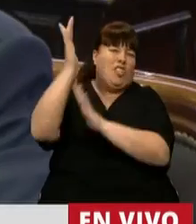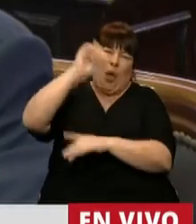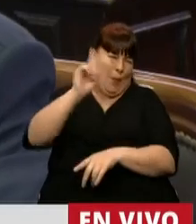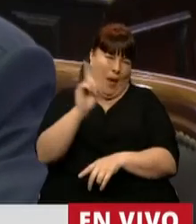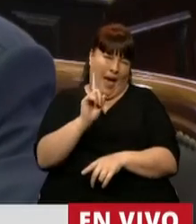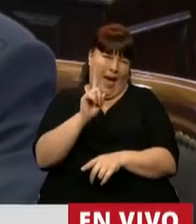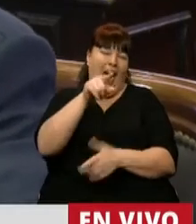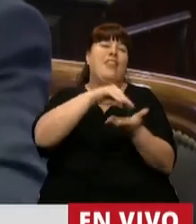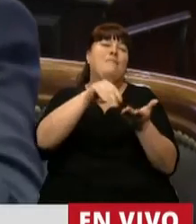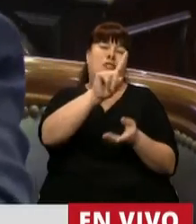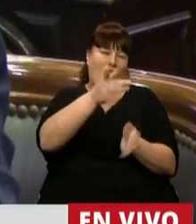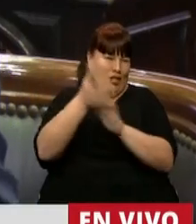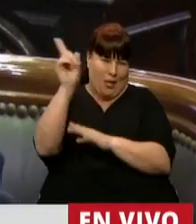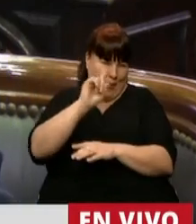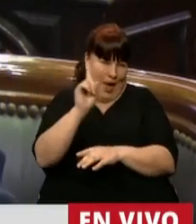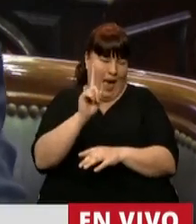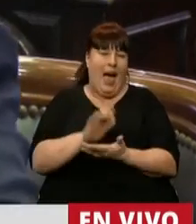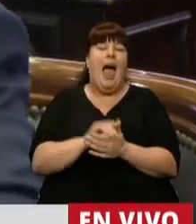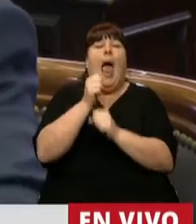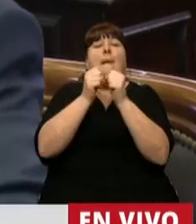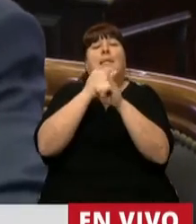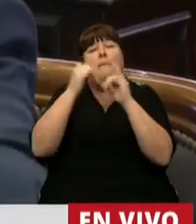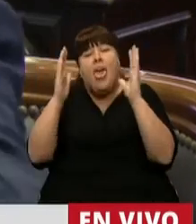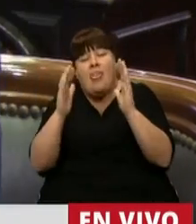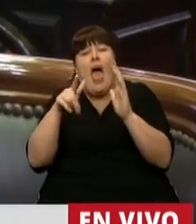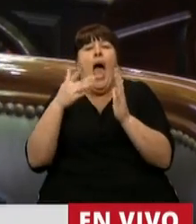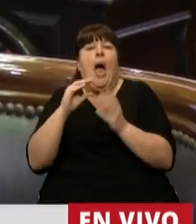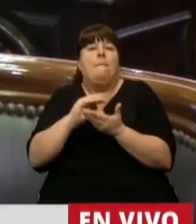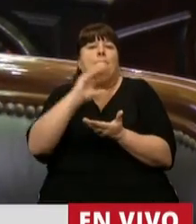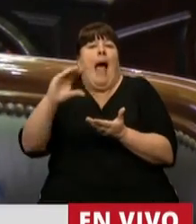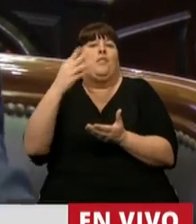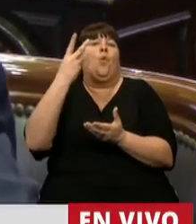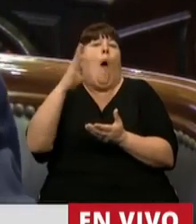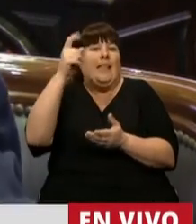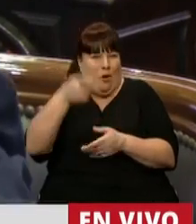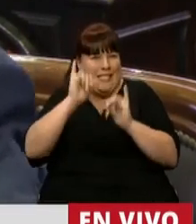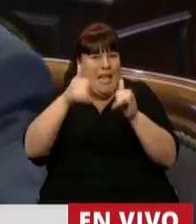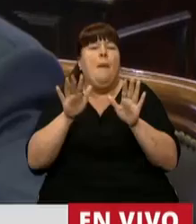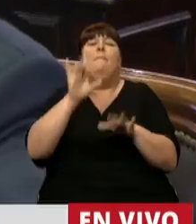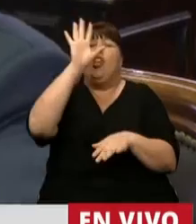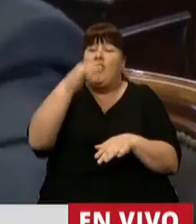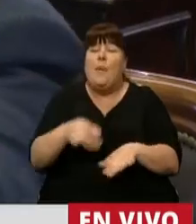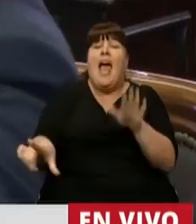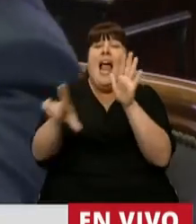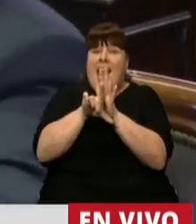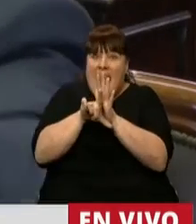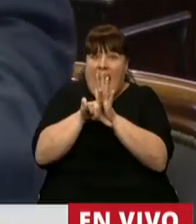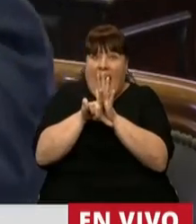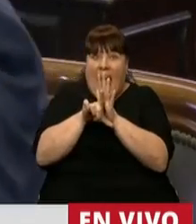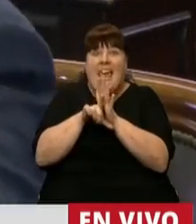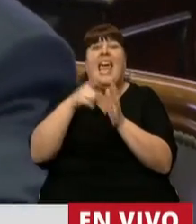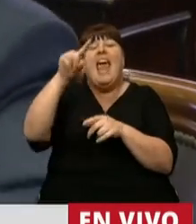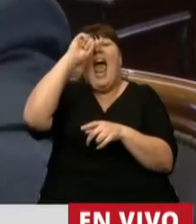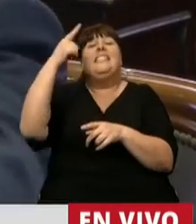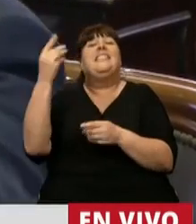ir, diputado Iglesias. Las medianas pueden tener un beneficio del 40%, pero ¿sabe qué? Las leyes y el chorro